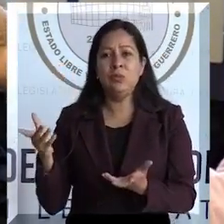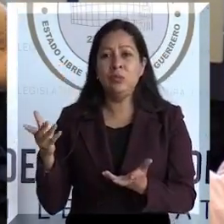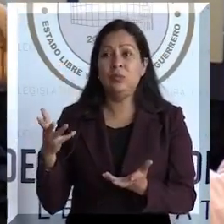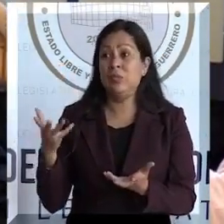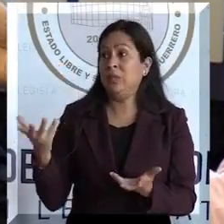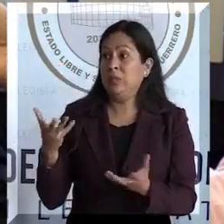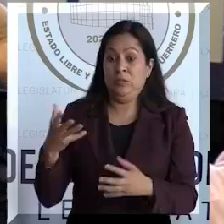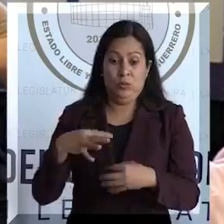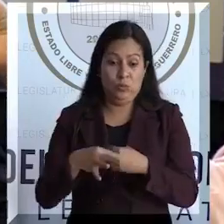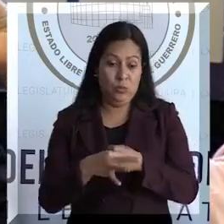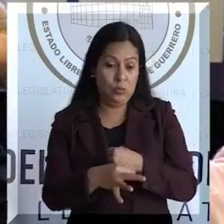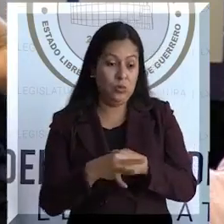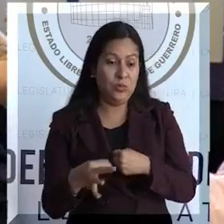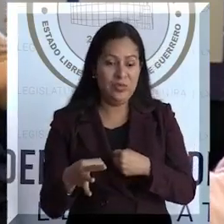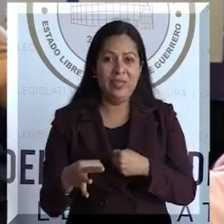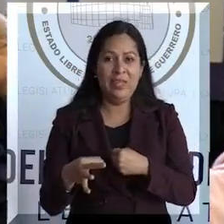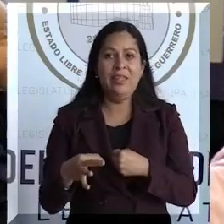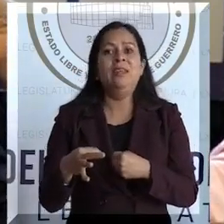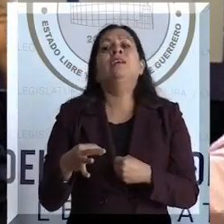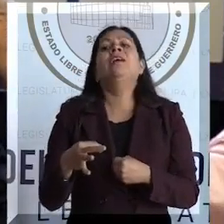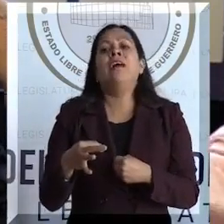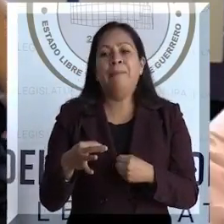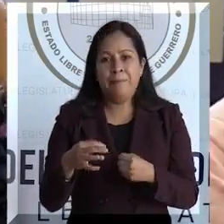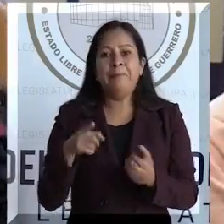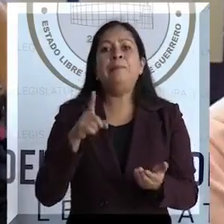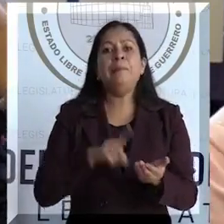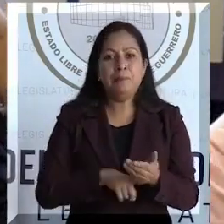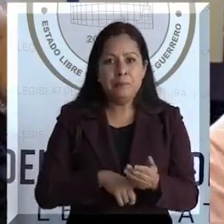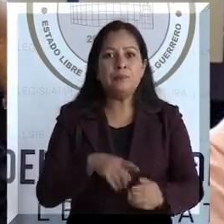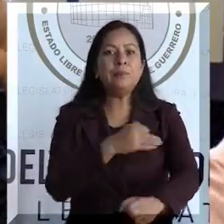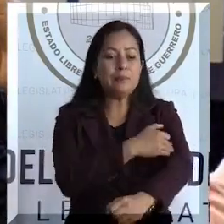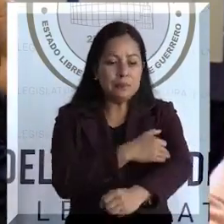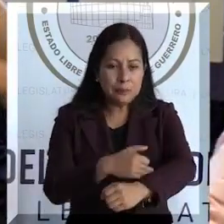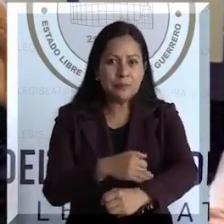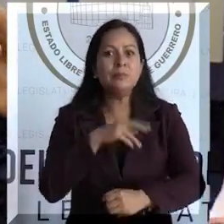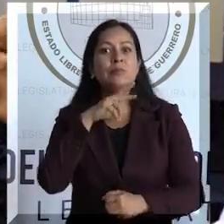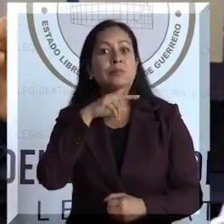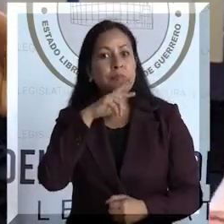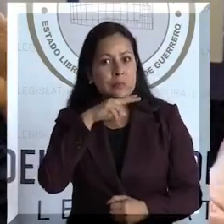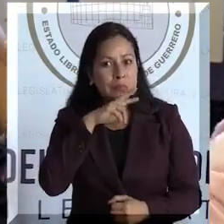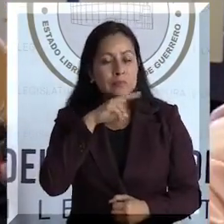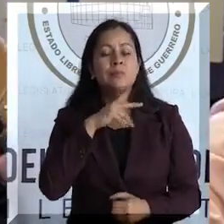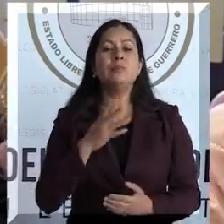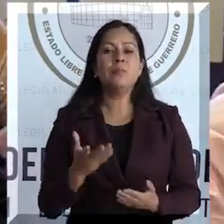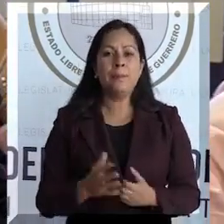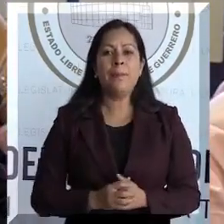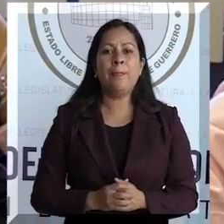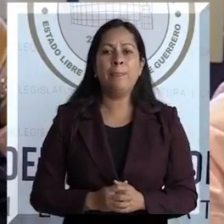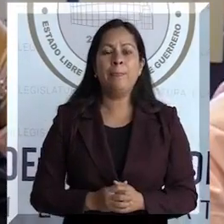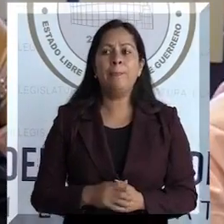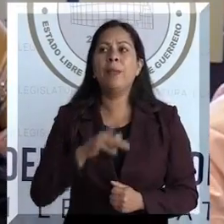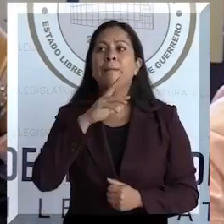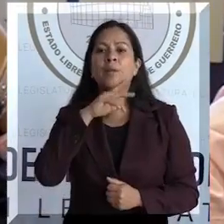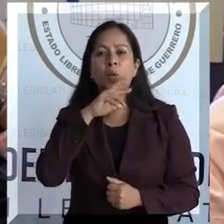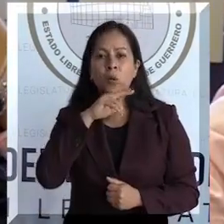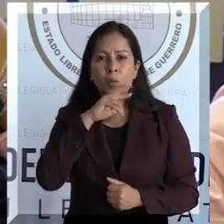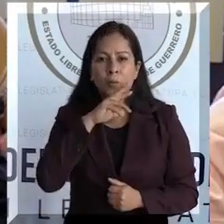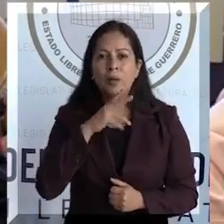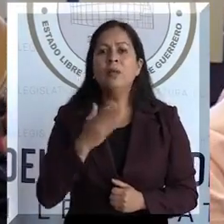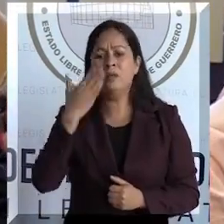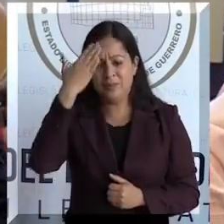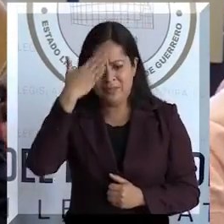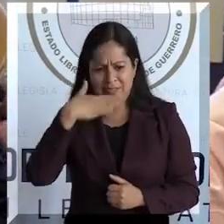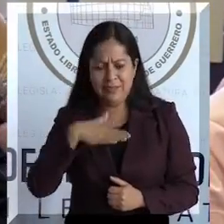de sus comunidades, a ellos les preocupa mucho sus familias. Por lo regular están preocupados,